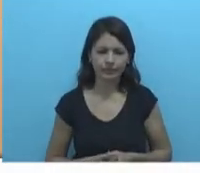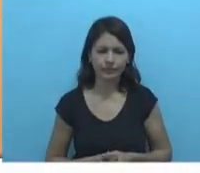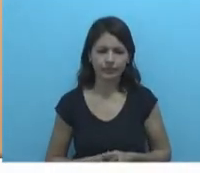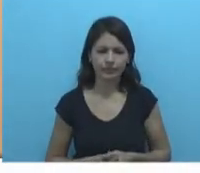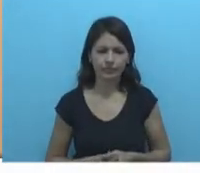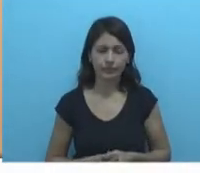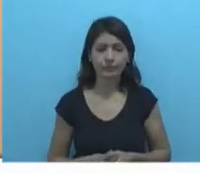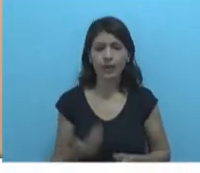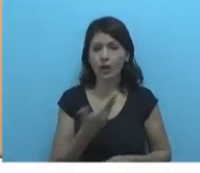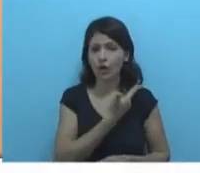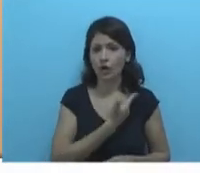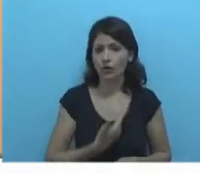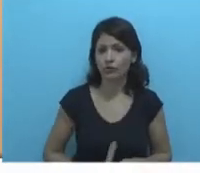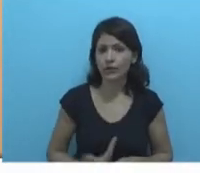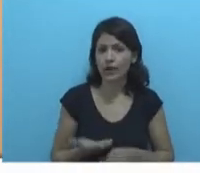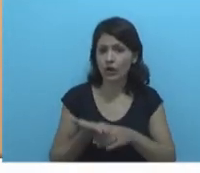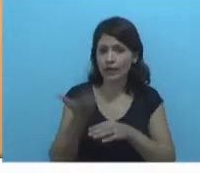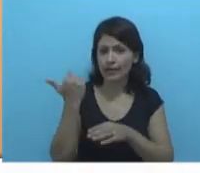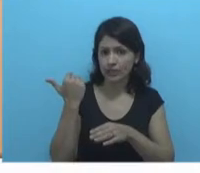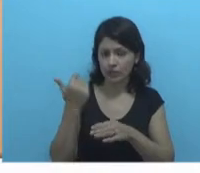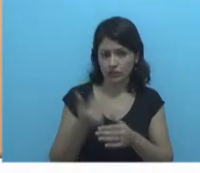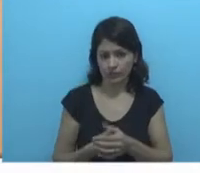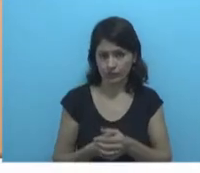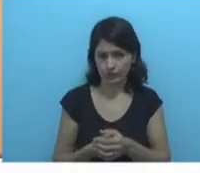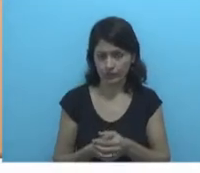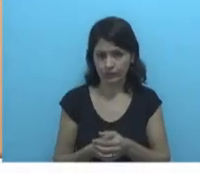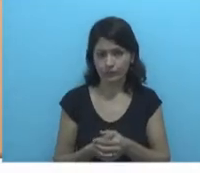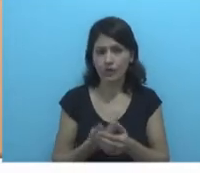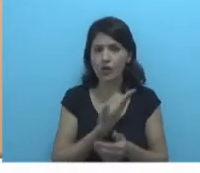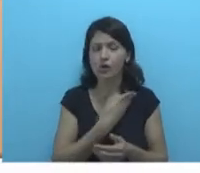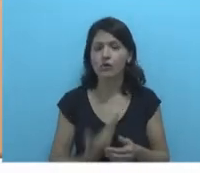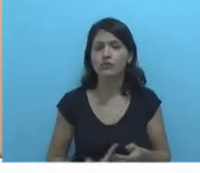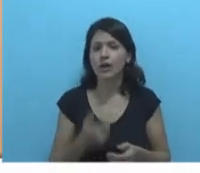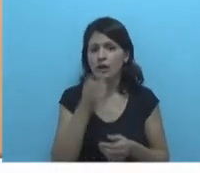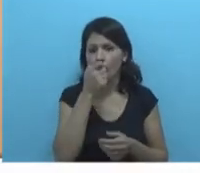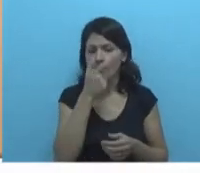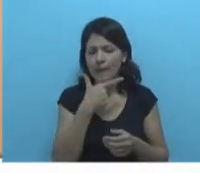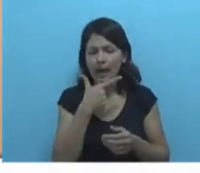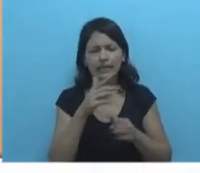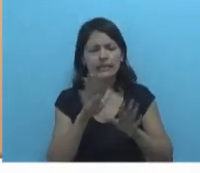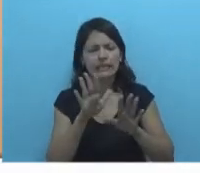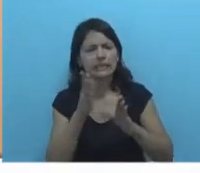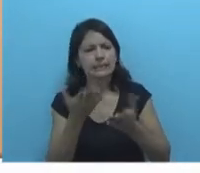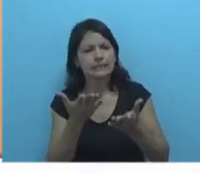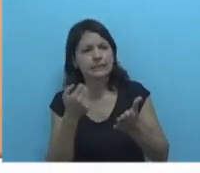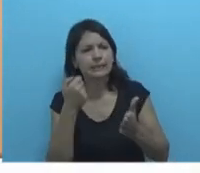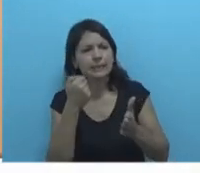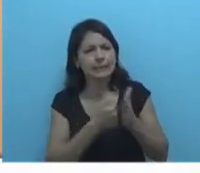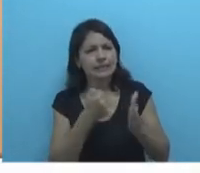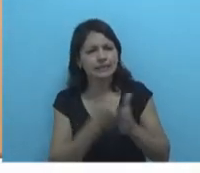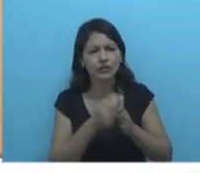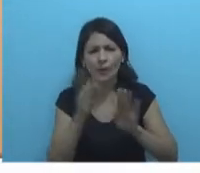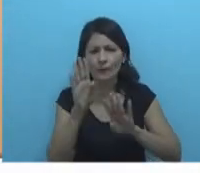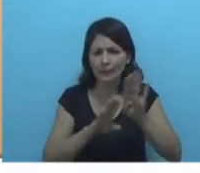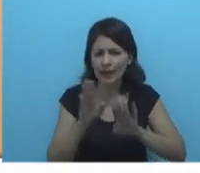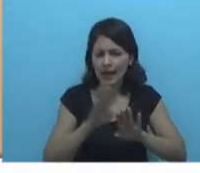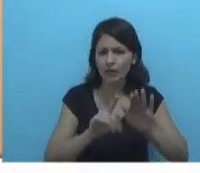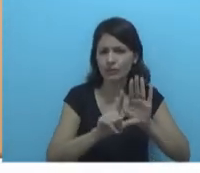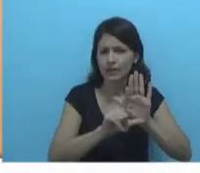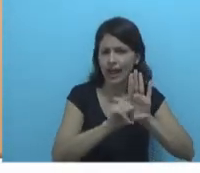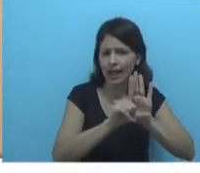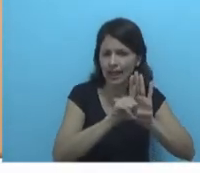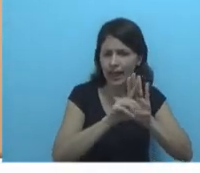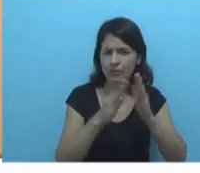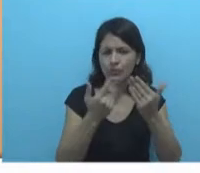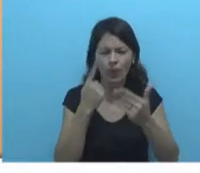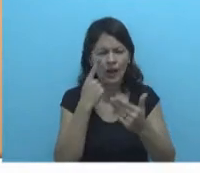Cuando el gobierno anterior intentó un mecanismo legislativo que tenía que ver con esto, que